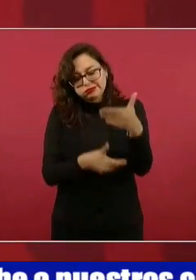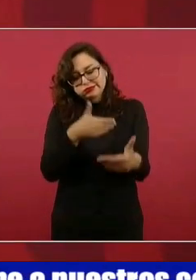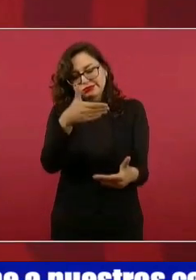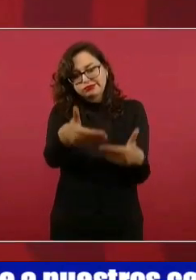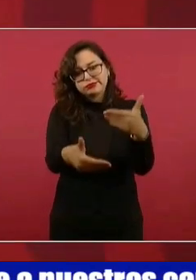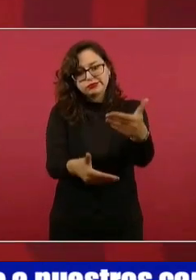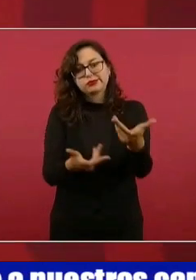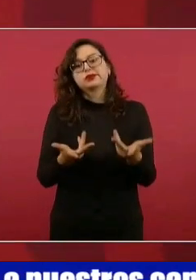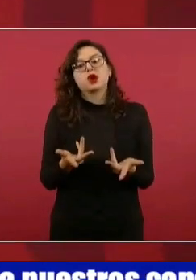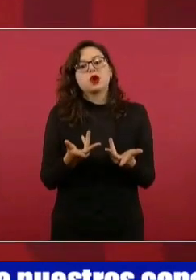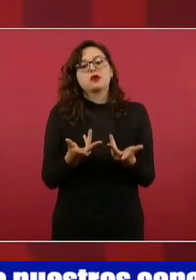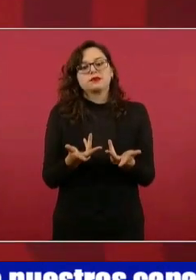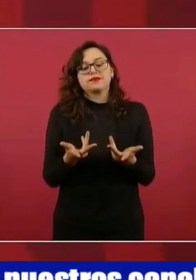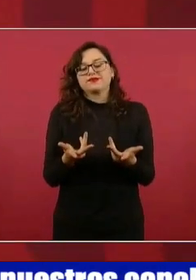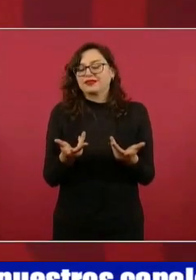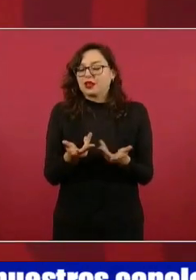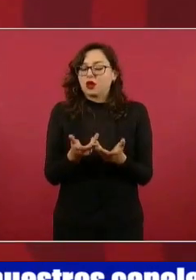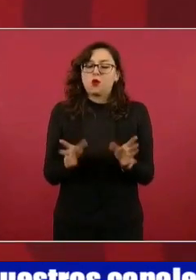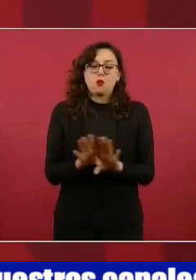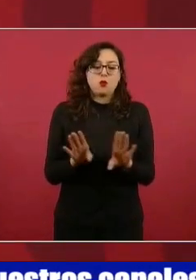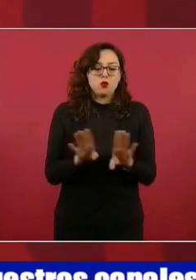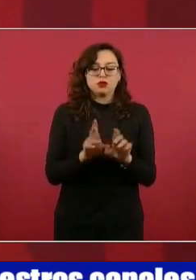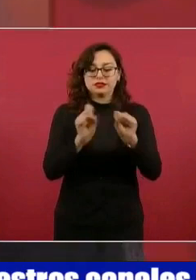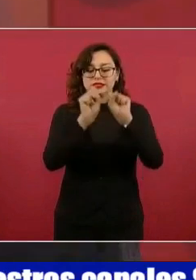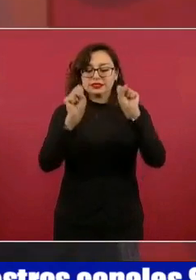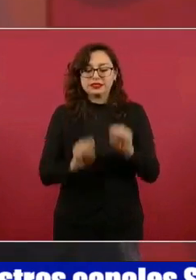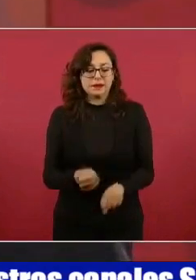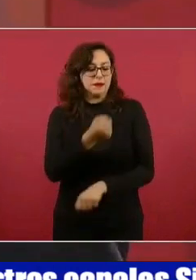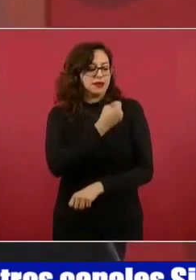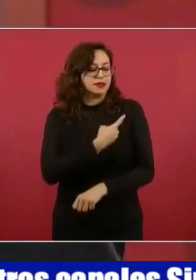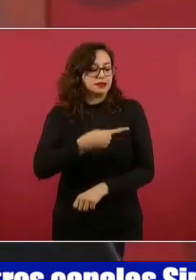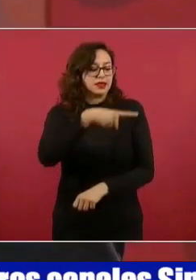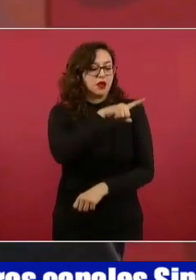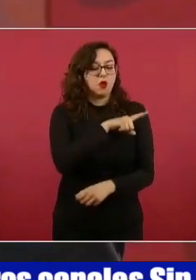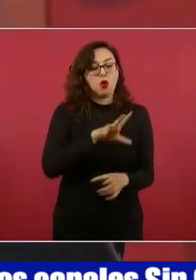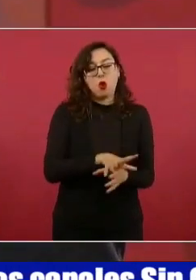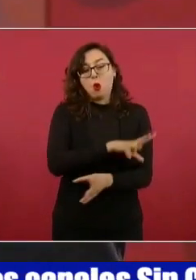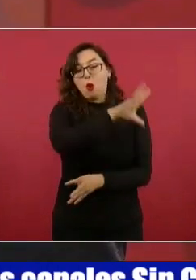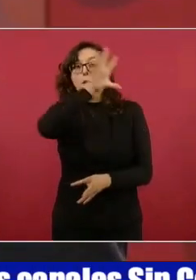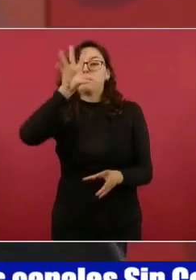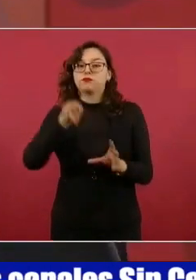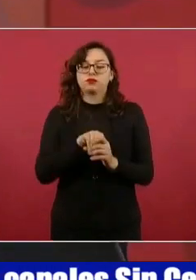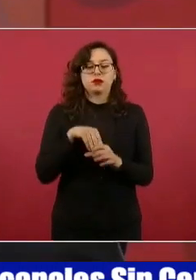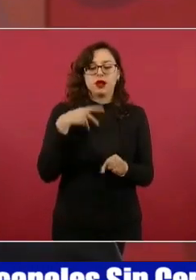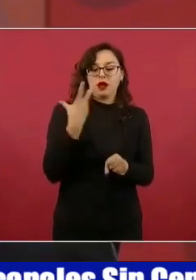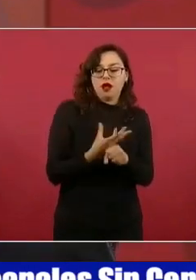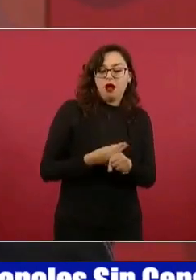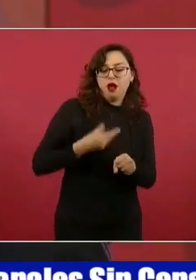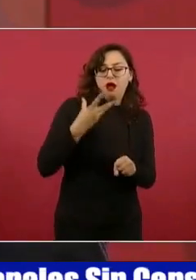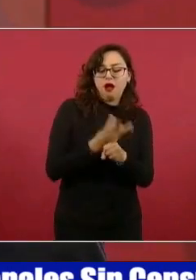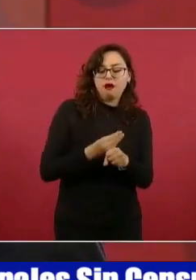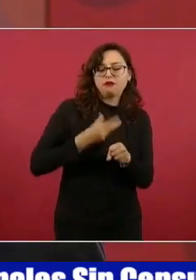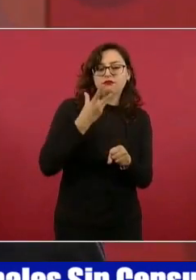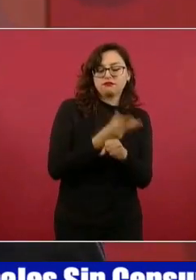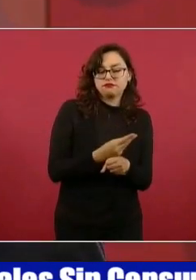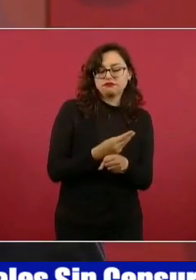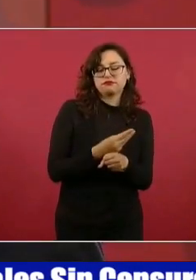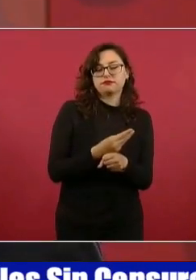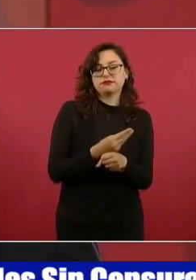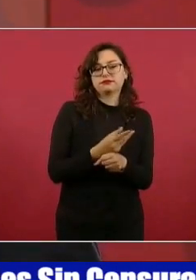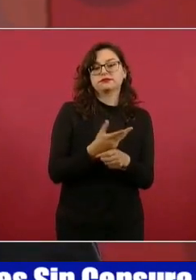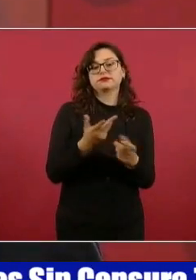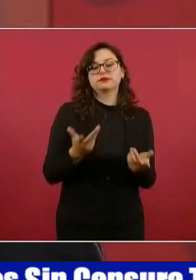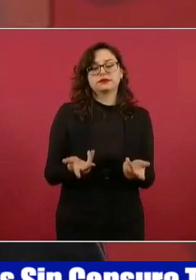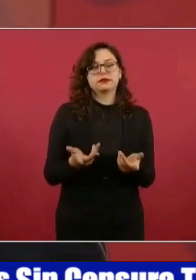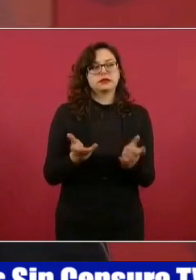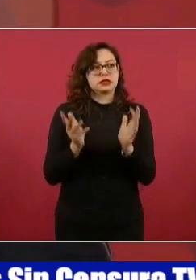poder político, que él cuestiona a los periodistas que han actuado en contubernio con las autoridades represivas o que han ayudado a las